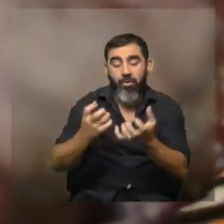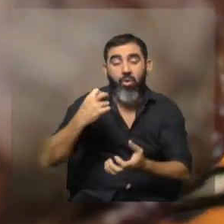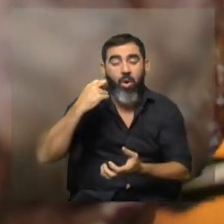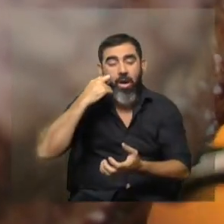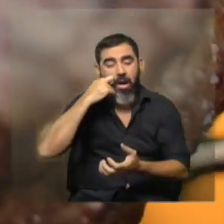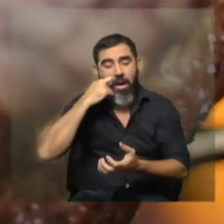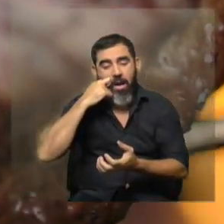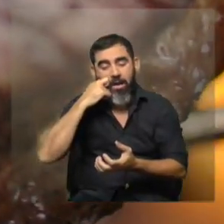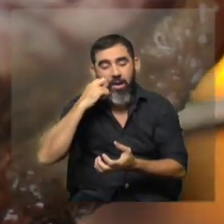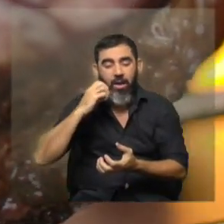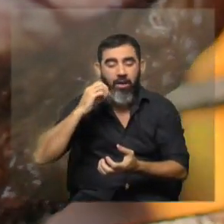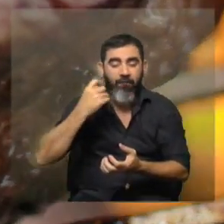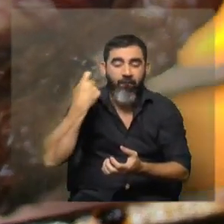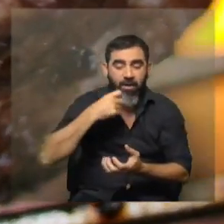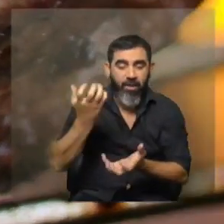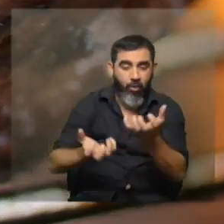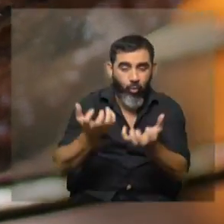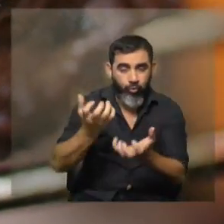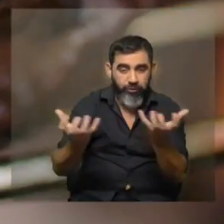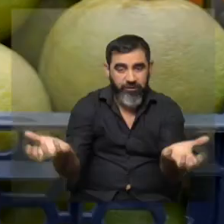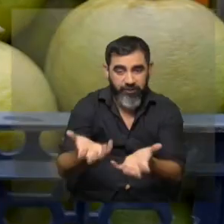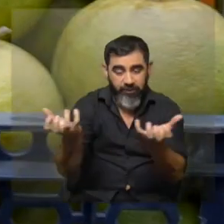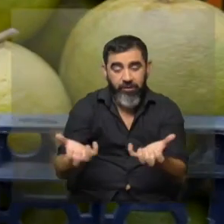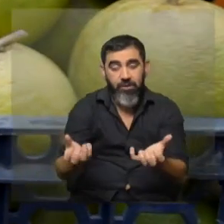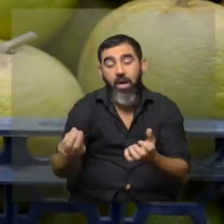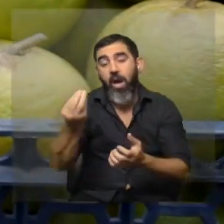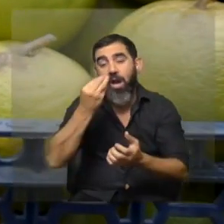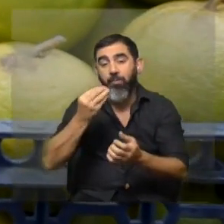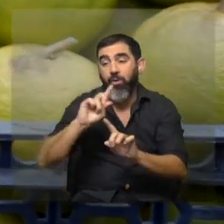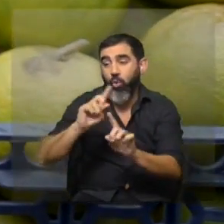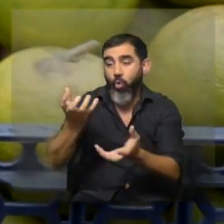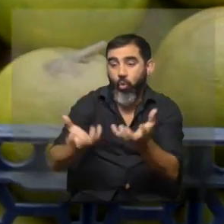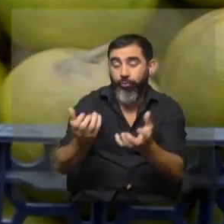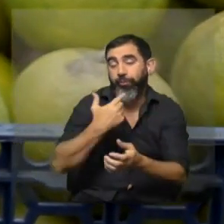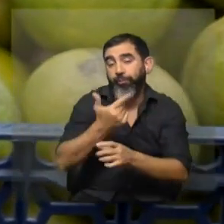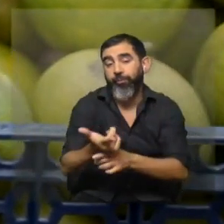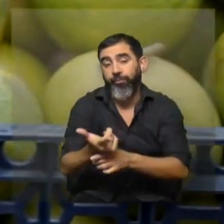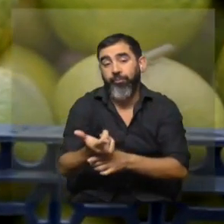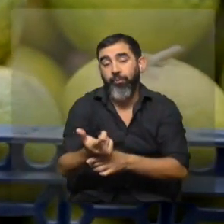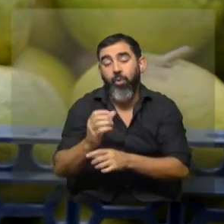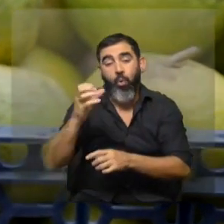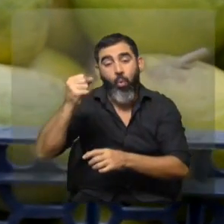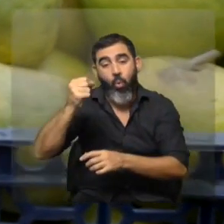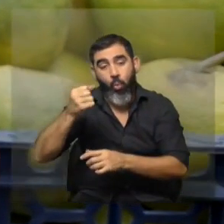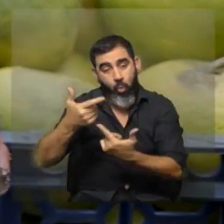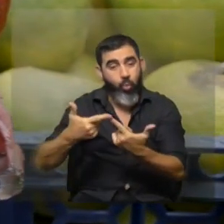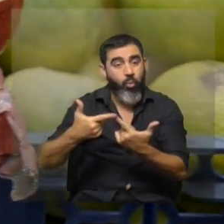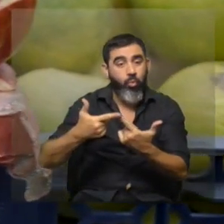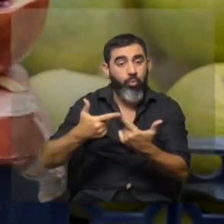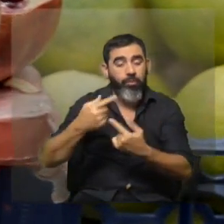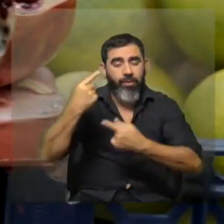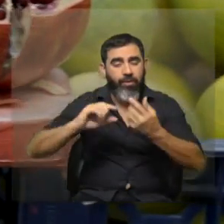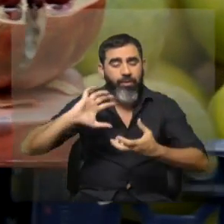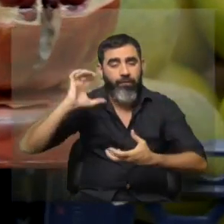mal cocidas, o sea, medias crudas. Puede ser con alimentos crudos, como puede ser jugos de